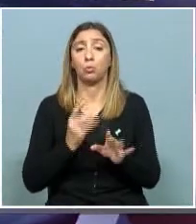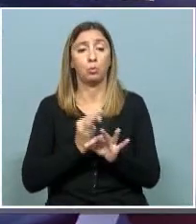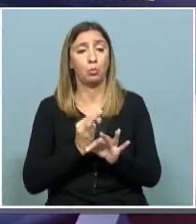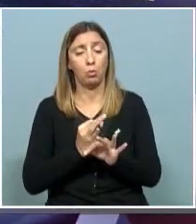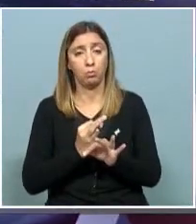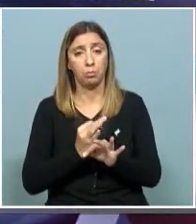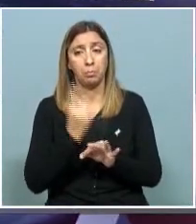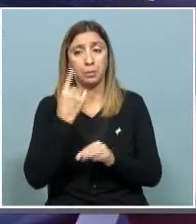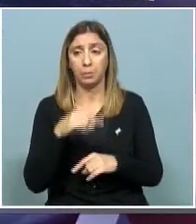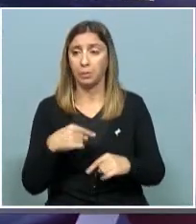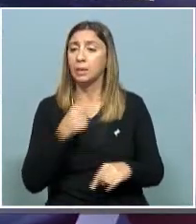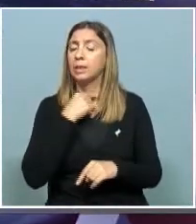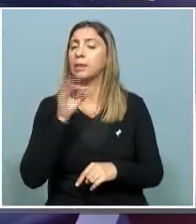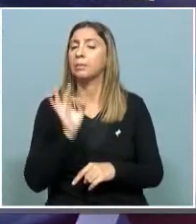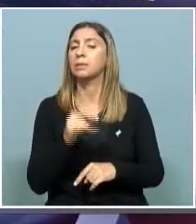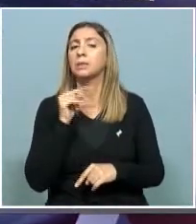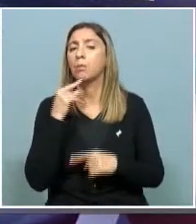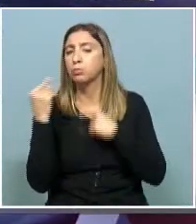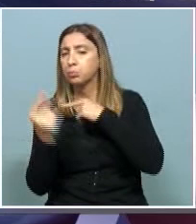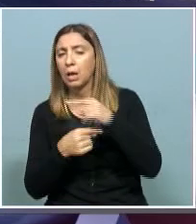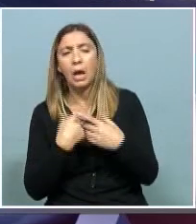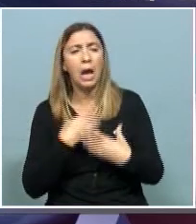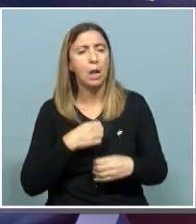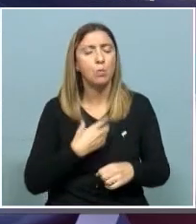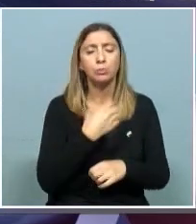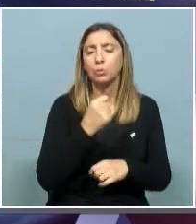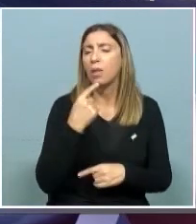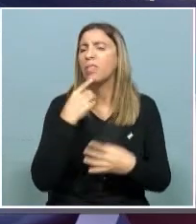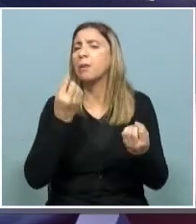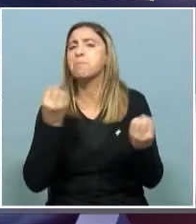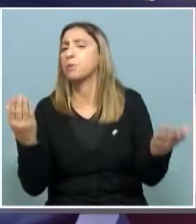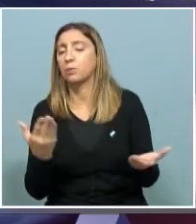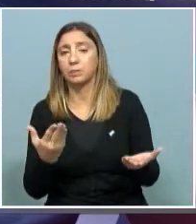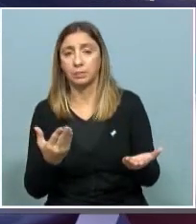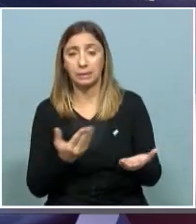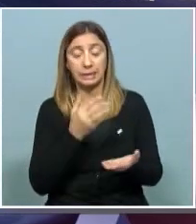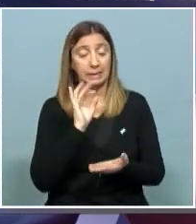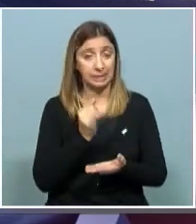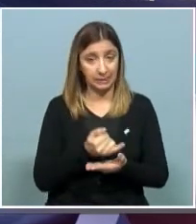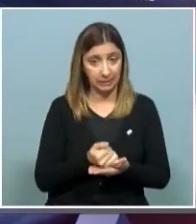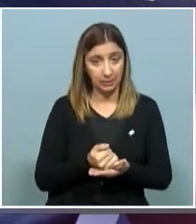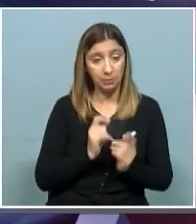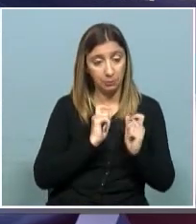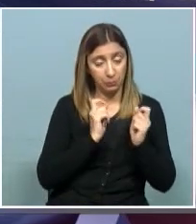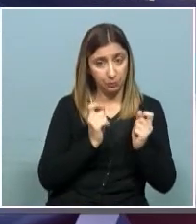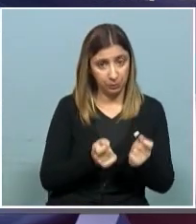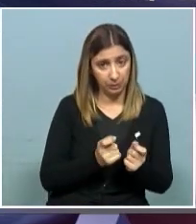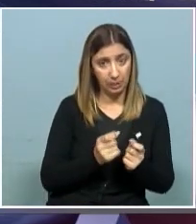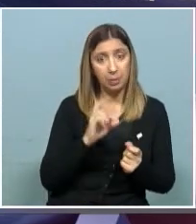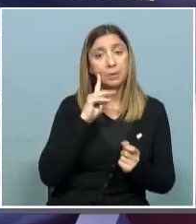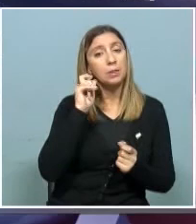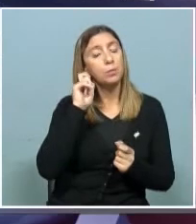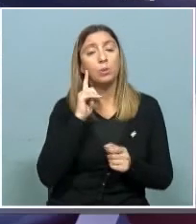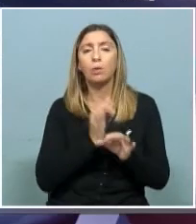escuela primero para identificar si este rumor de una asistencia era era real al confirmar que si se realizó una visita desde epidemiología